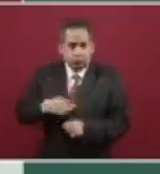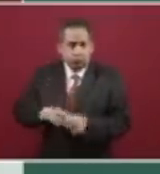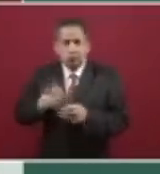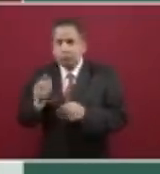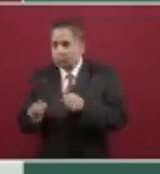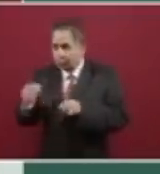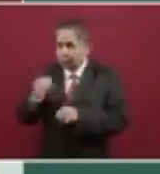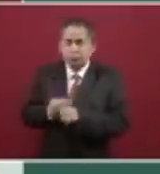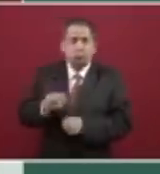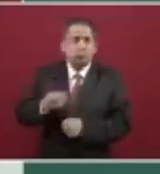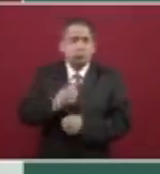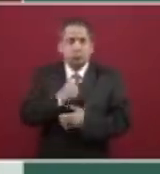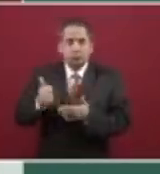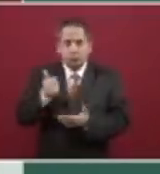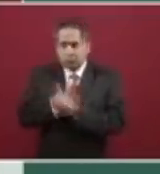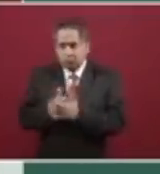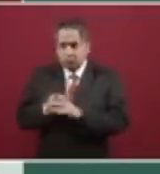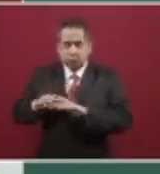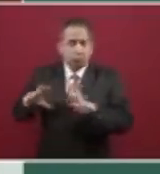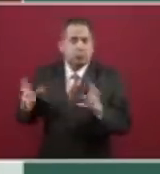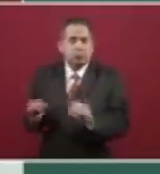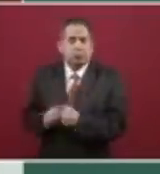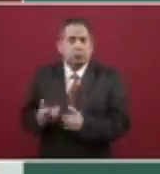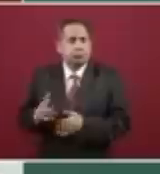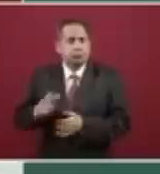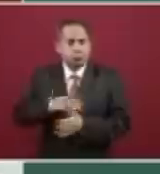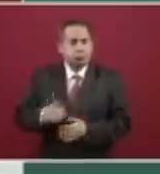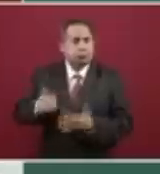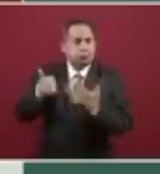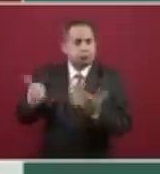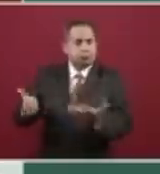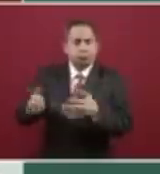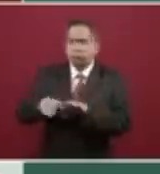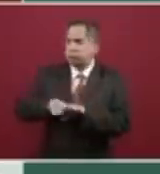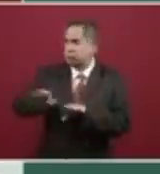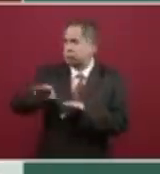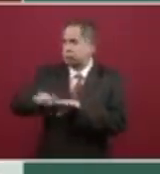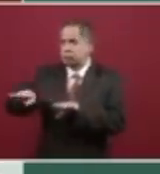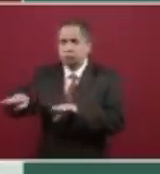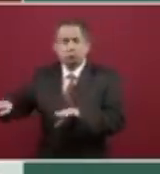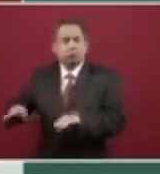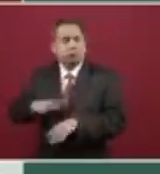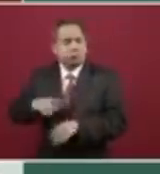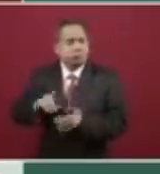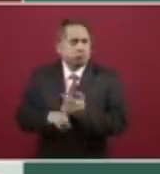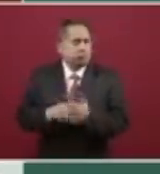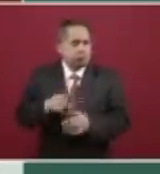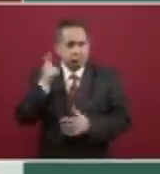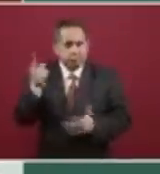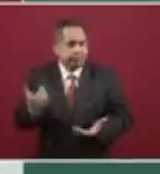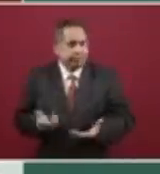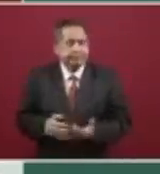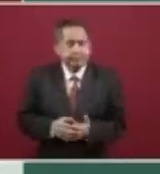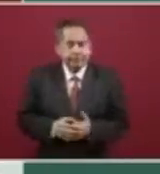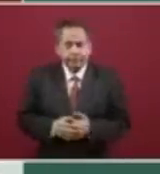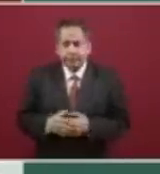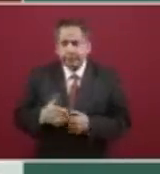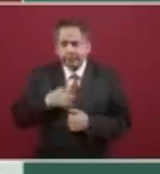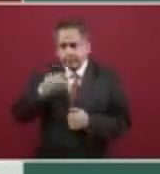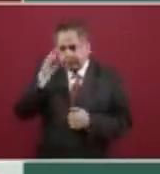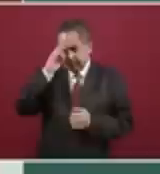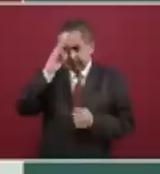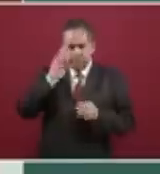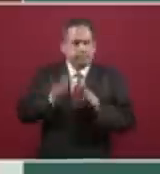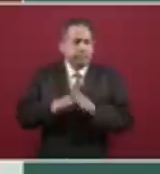mexico y esta inversión es la total para contar con seis pistas en el sistema si nosotros consideramos que hay una costo de